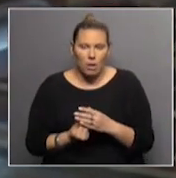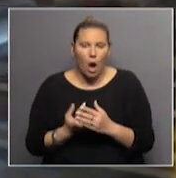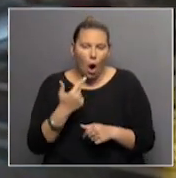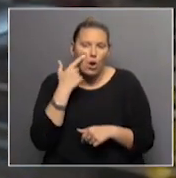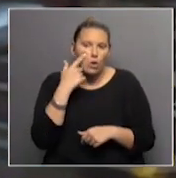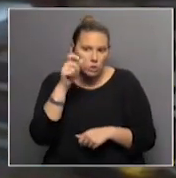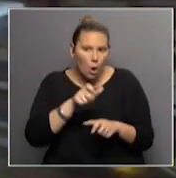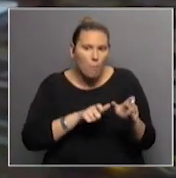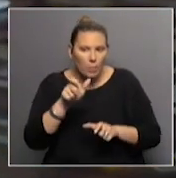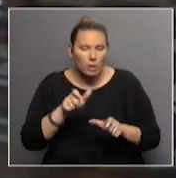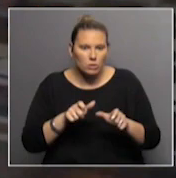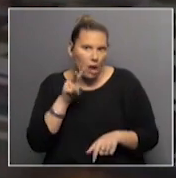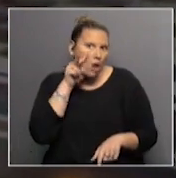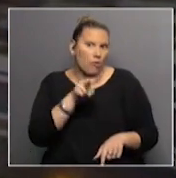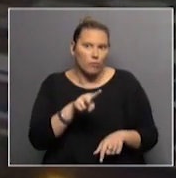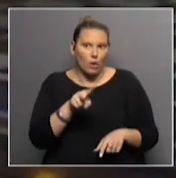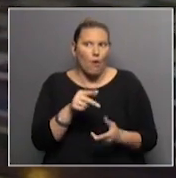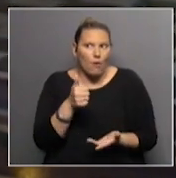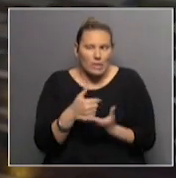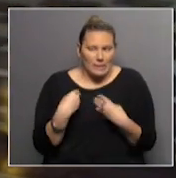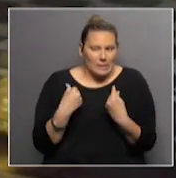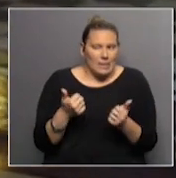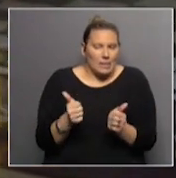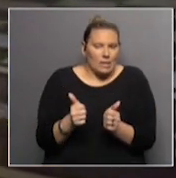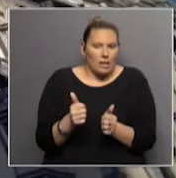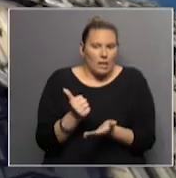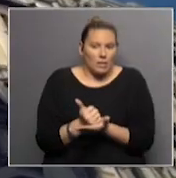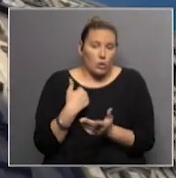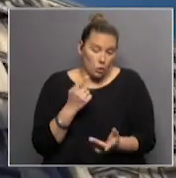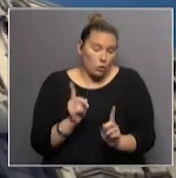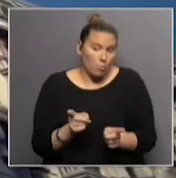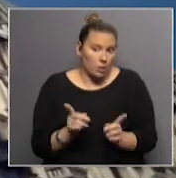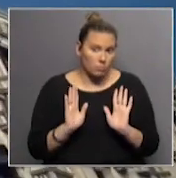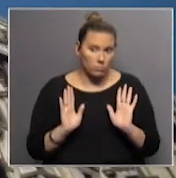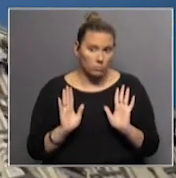conocido gente que lo ha visto y lo ha presenciado, entre las cuales me incluyo.